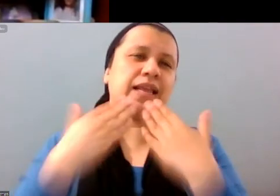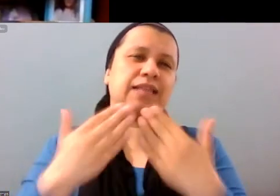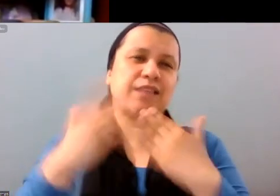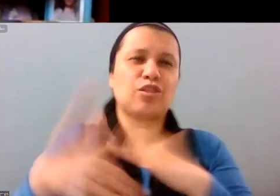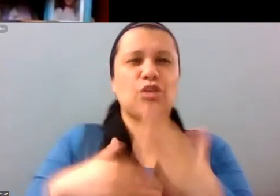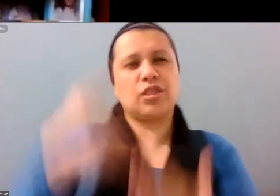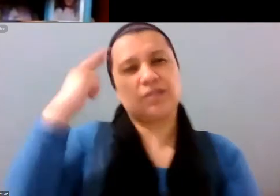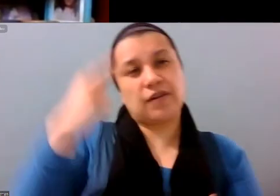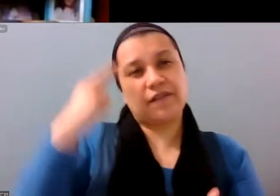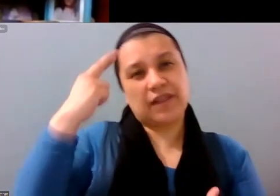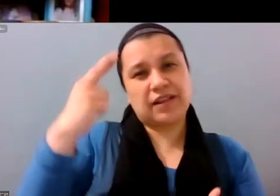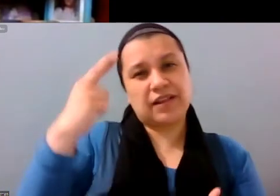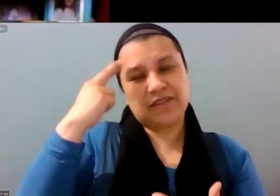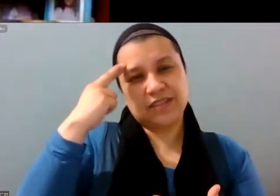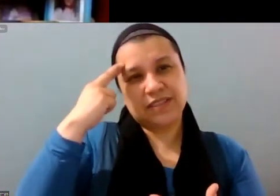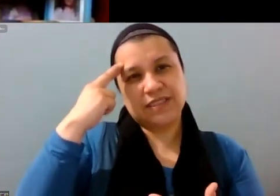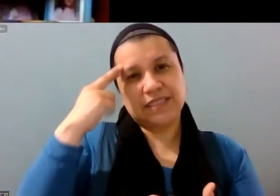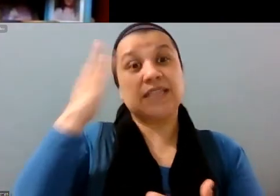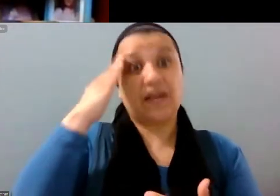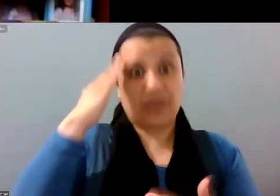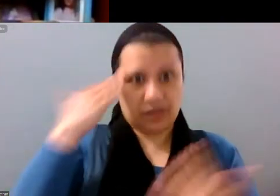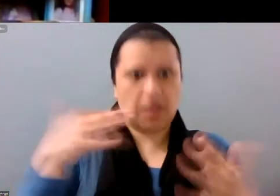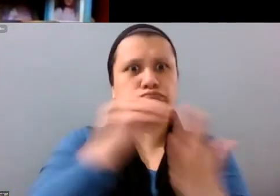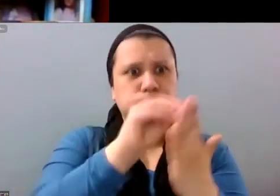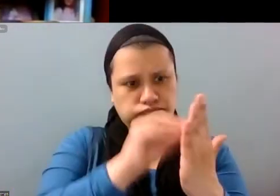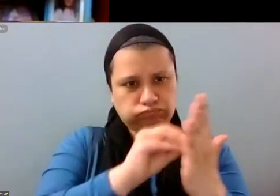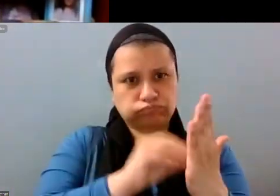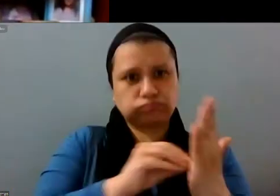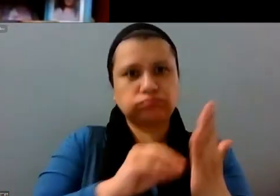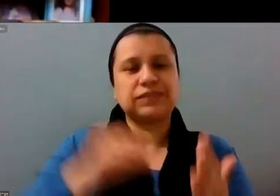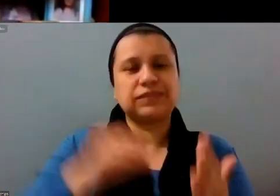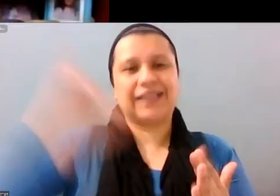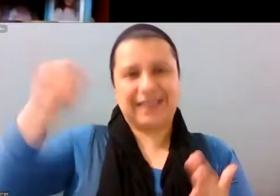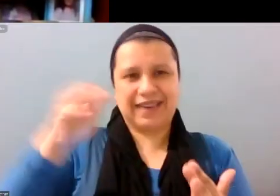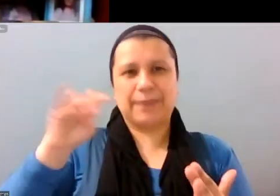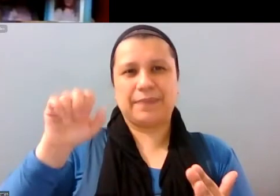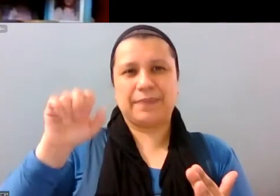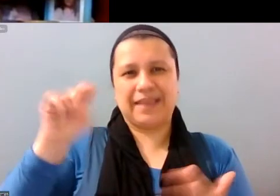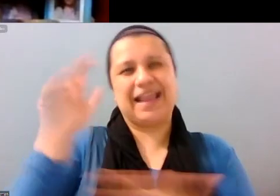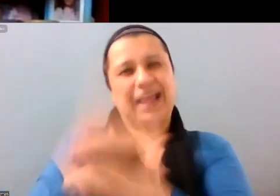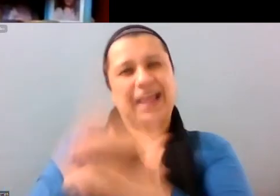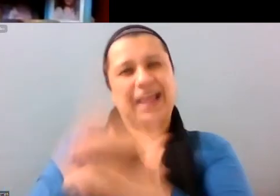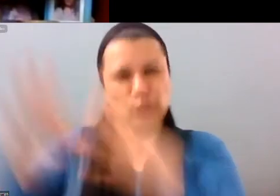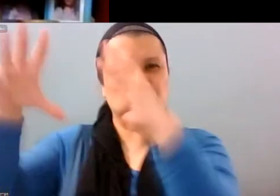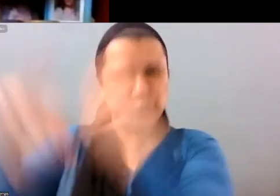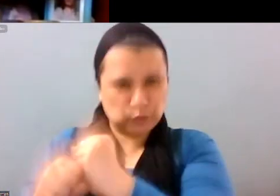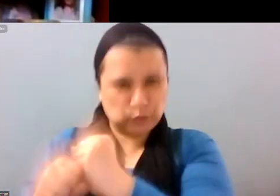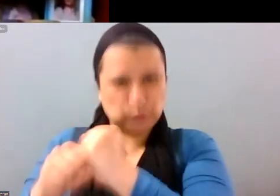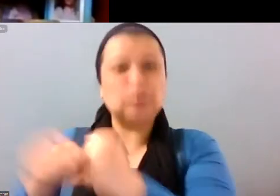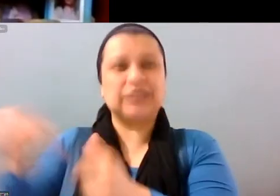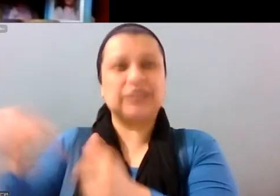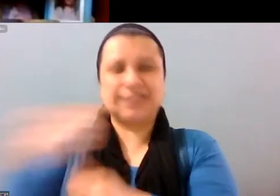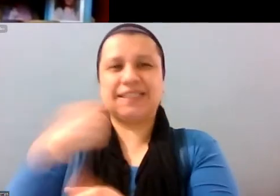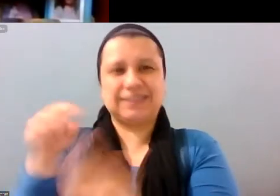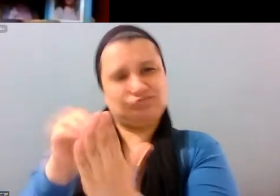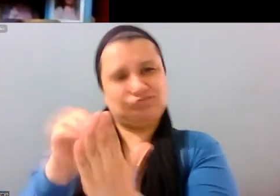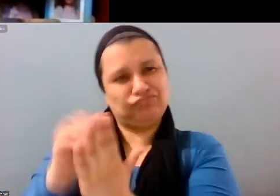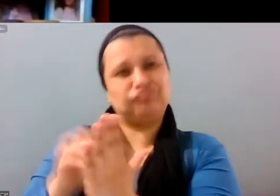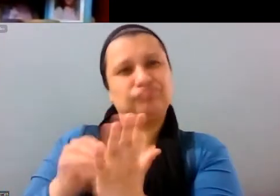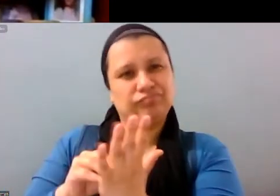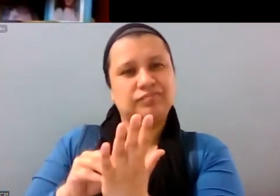sepan que estamos tomando nota y Jimena va a compartir con ustedes algunas de esas notas tomadas del